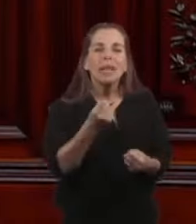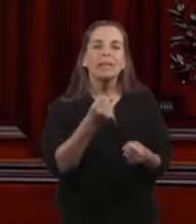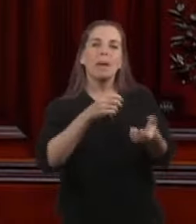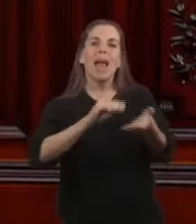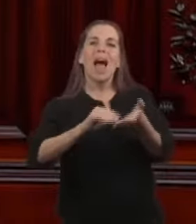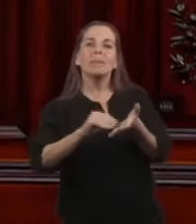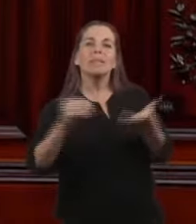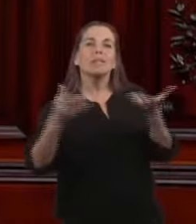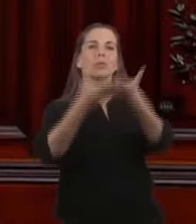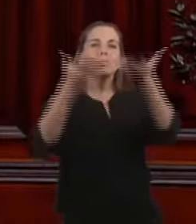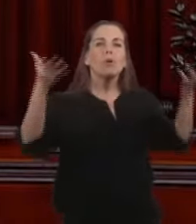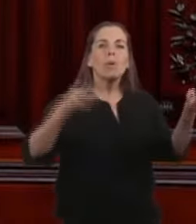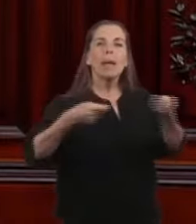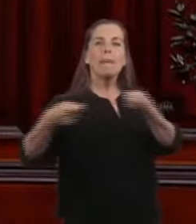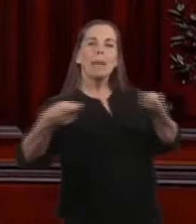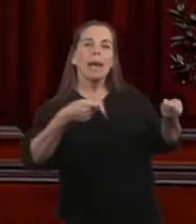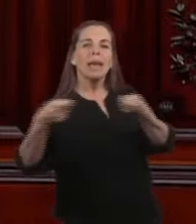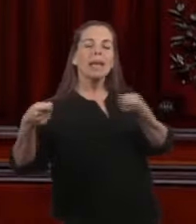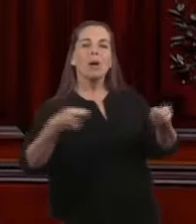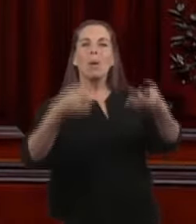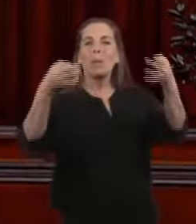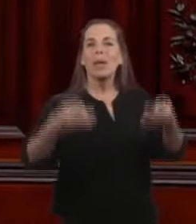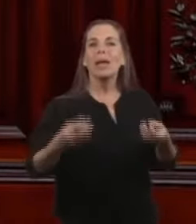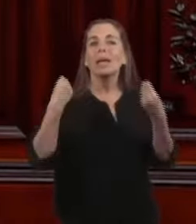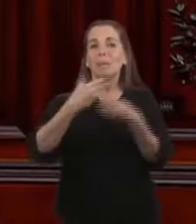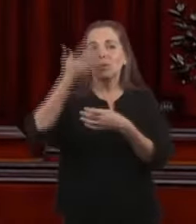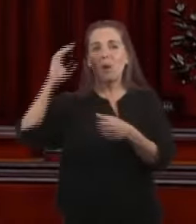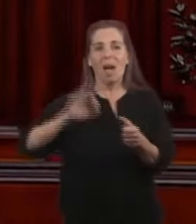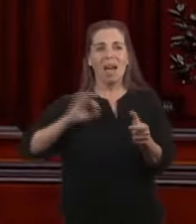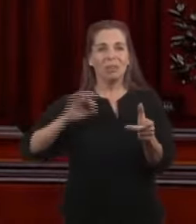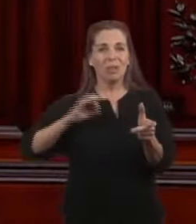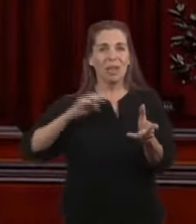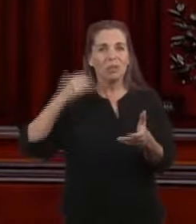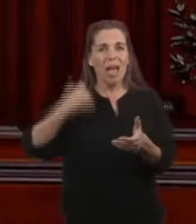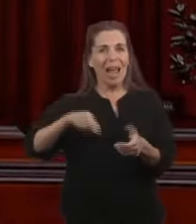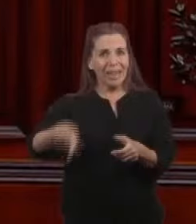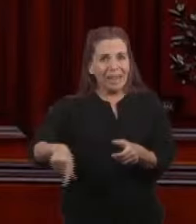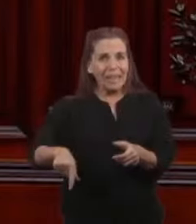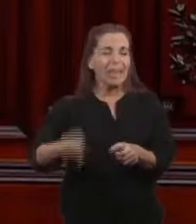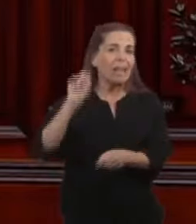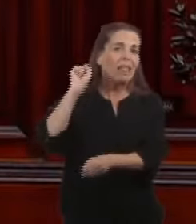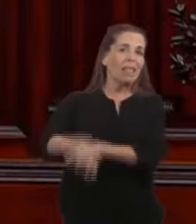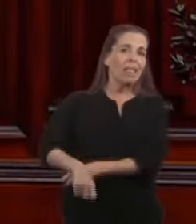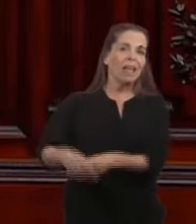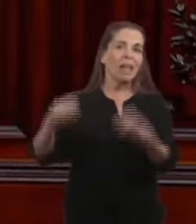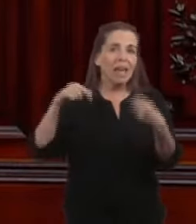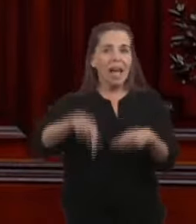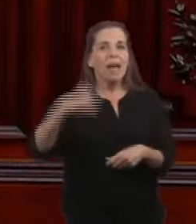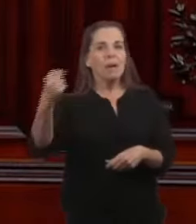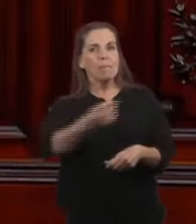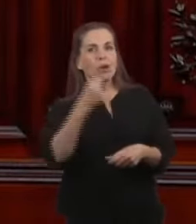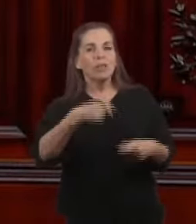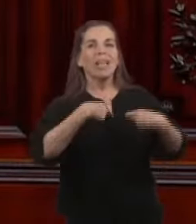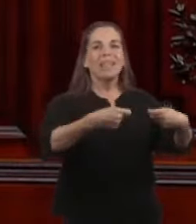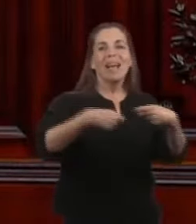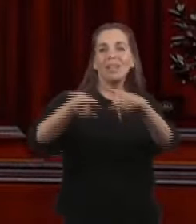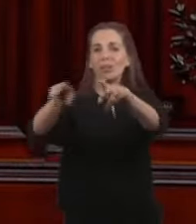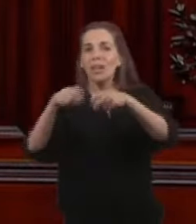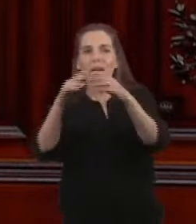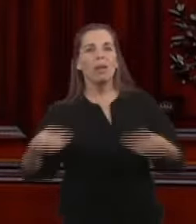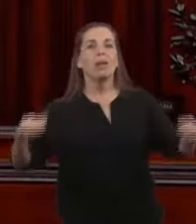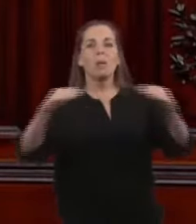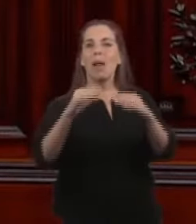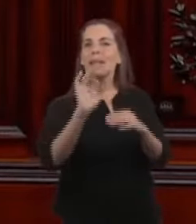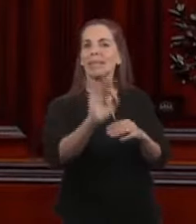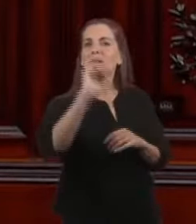una verdad que durante muchos años ha sido relegada en Argentina el déficit cero lo primero que hay que entender es que cuando los